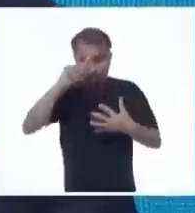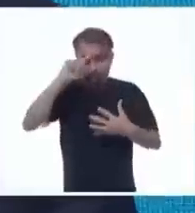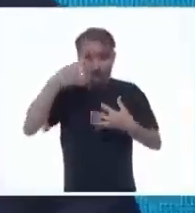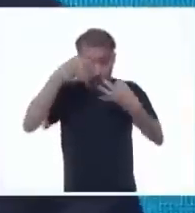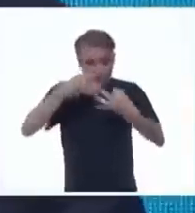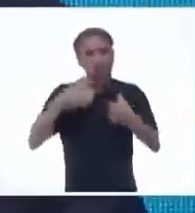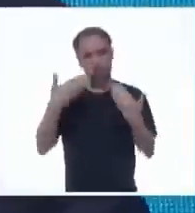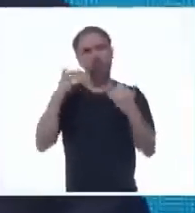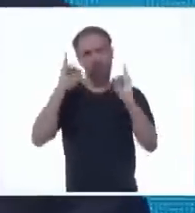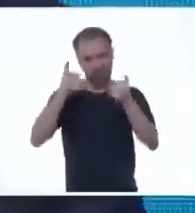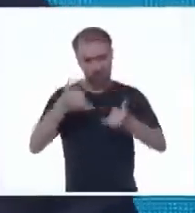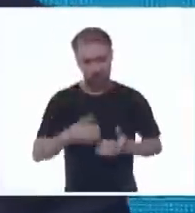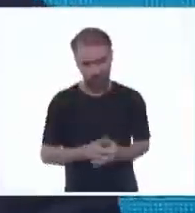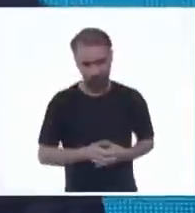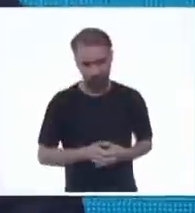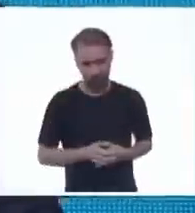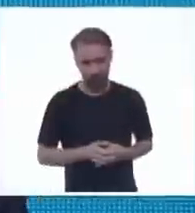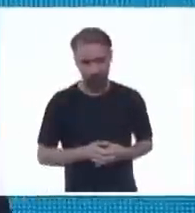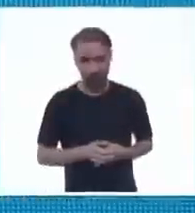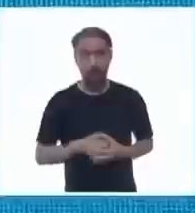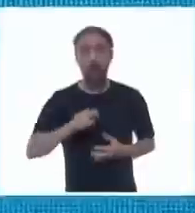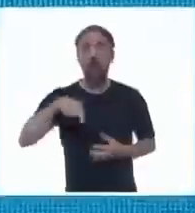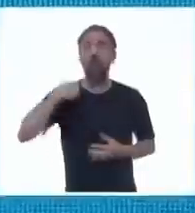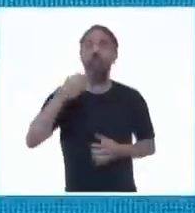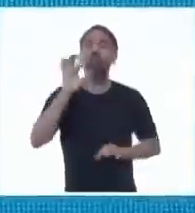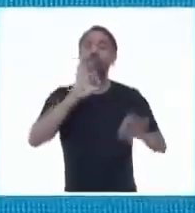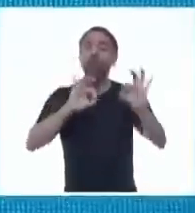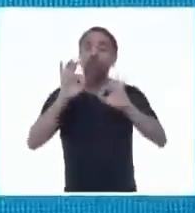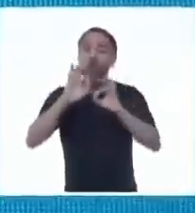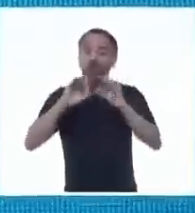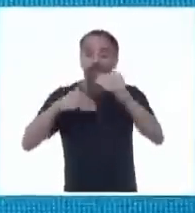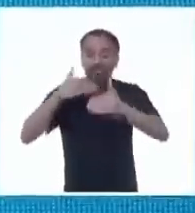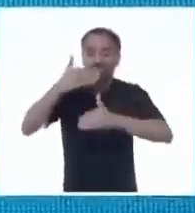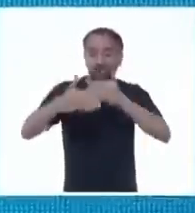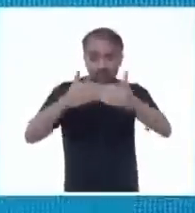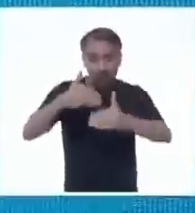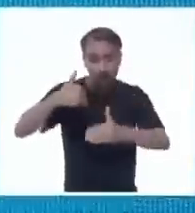posible, que el proyecto de desarrollo argentino,